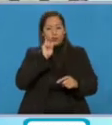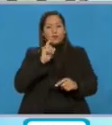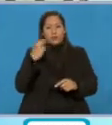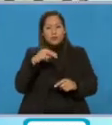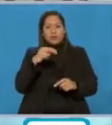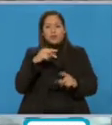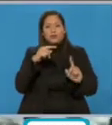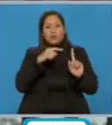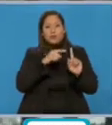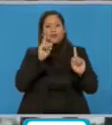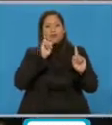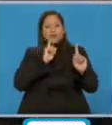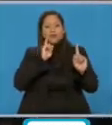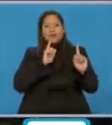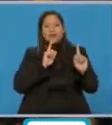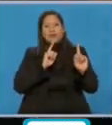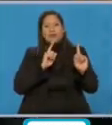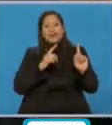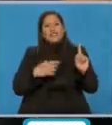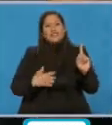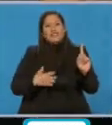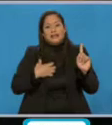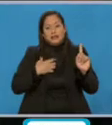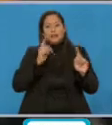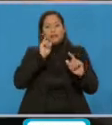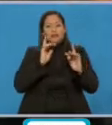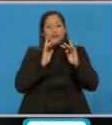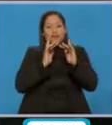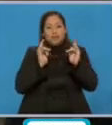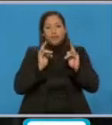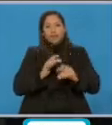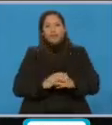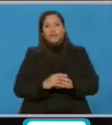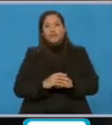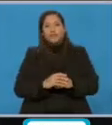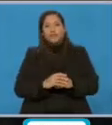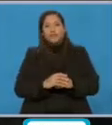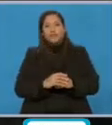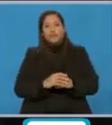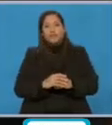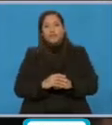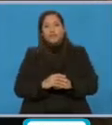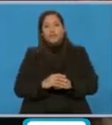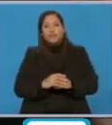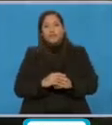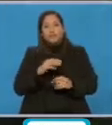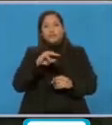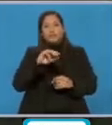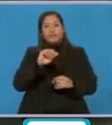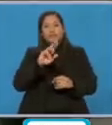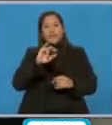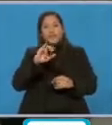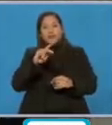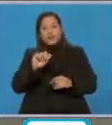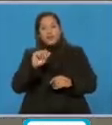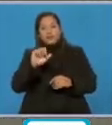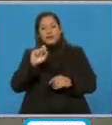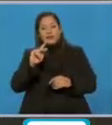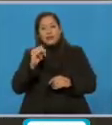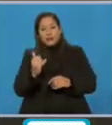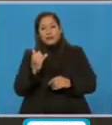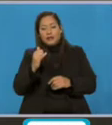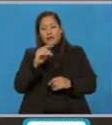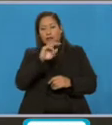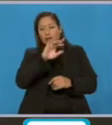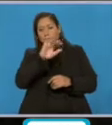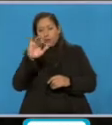se siente mucho. Se una nota, mujer ¿no? francesa, Sí. sí, que se llama Marie Castille, Sí. Monsieur Char. Tiene